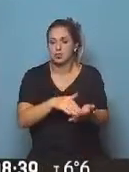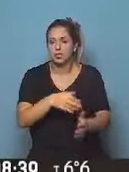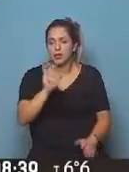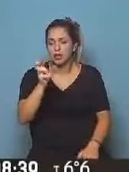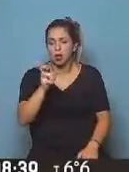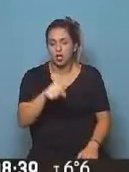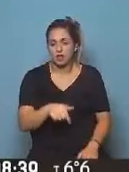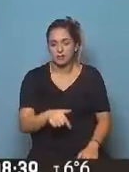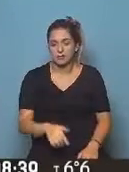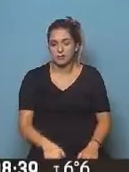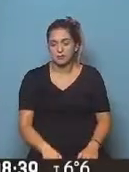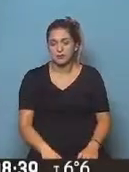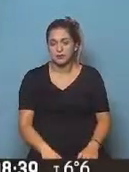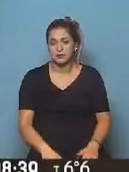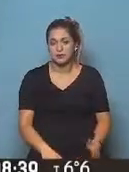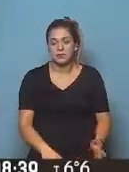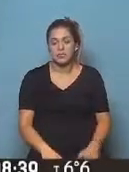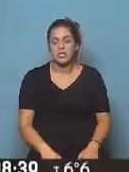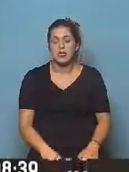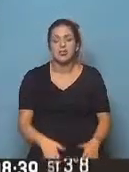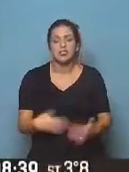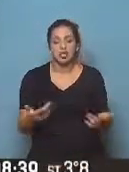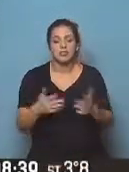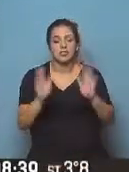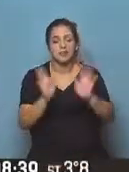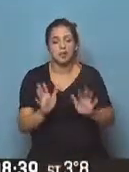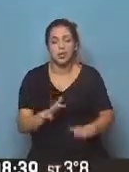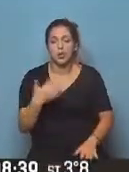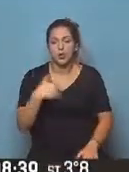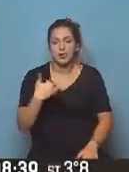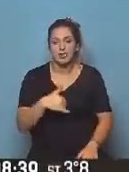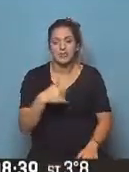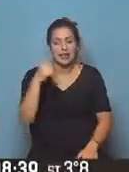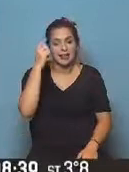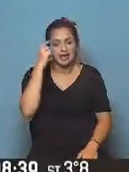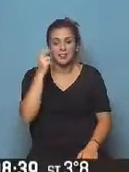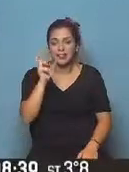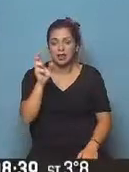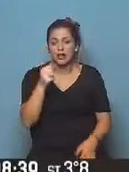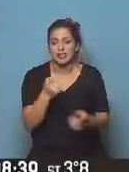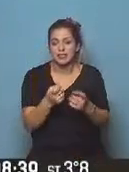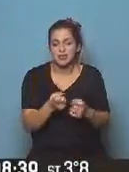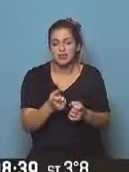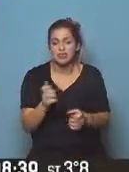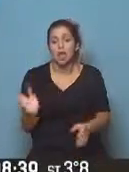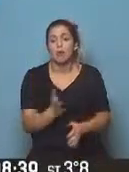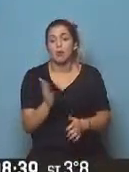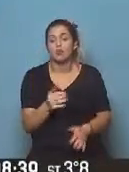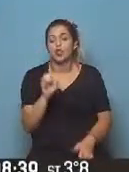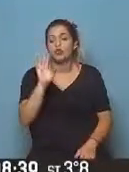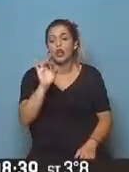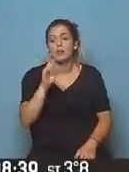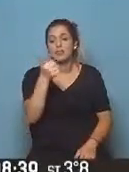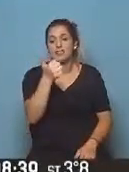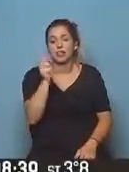este y que la consecuencia es que armó una argentina que de cada 10 dólares que necesita produce sólo 6 le faltan 4